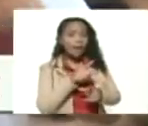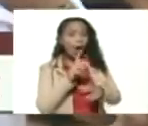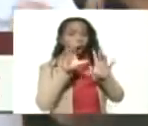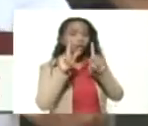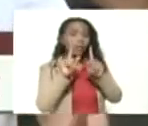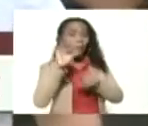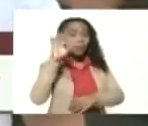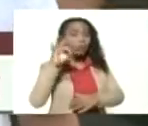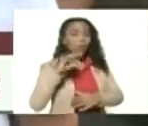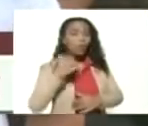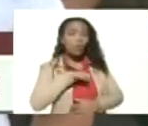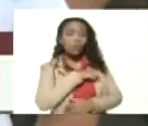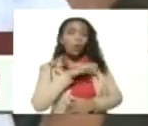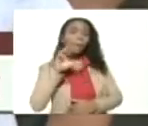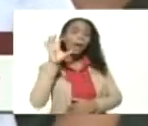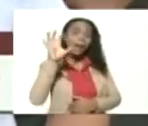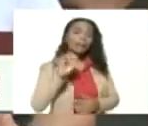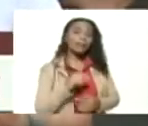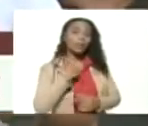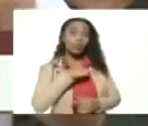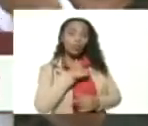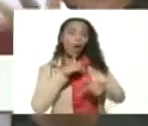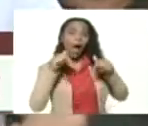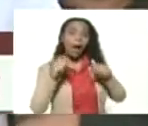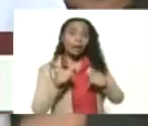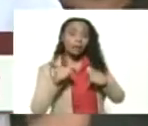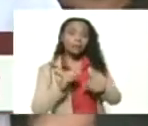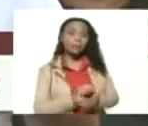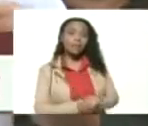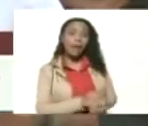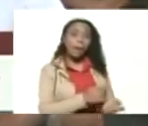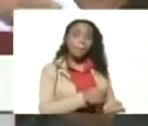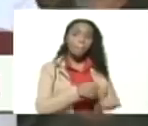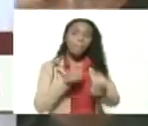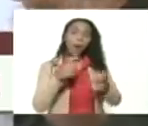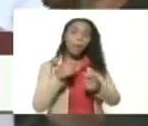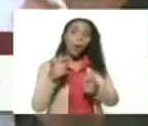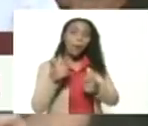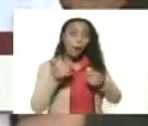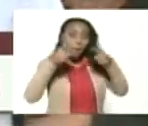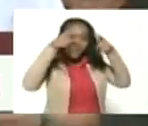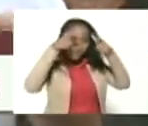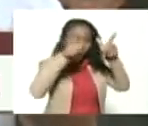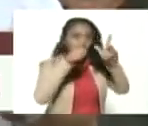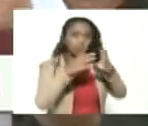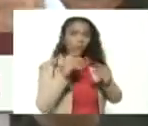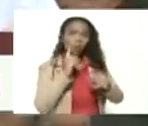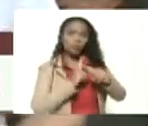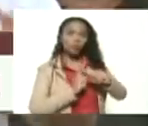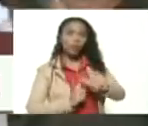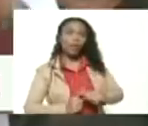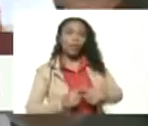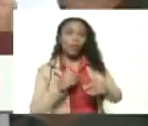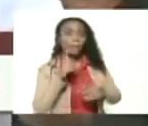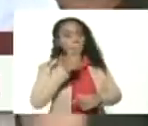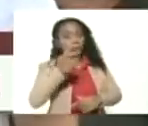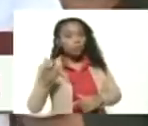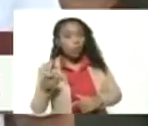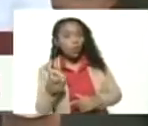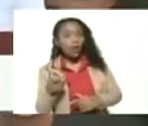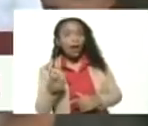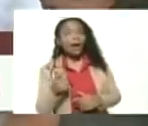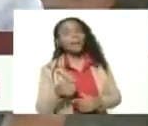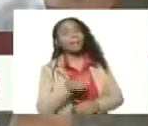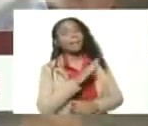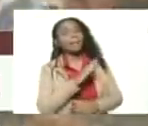país. También estamos ya en lo que es la exportación, ganaderos que se han venido sumando a este plan de exportación que se ha venido